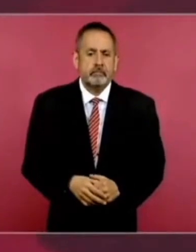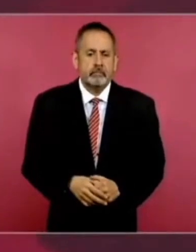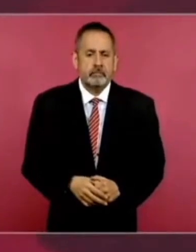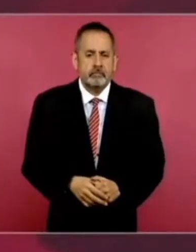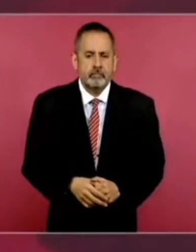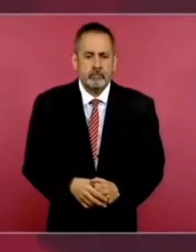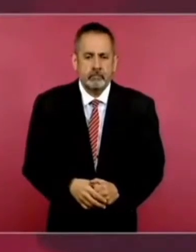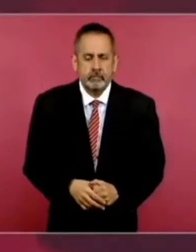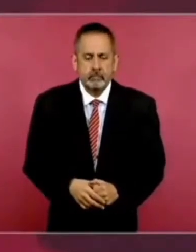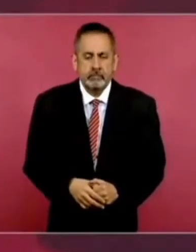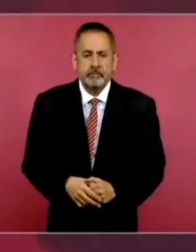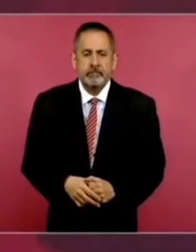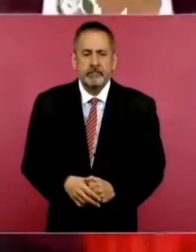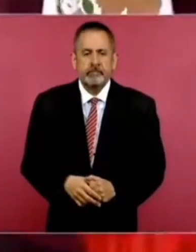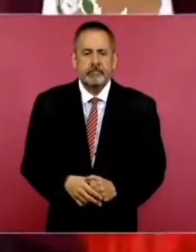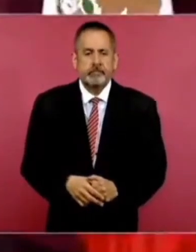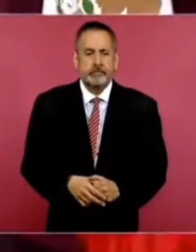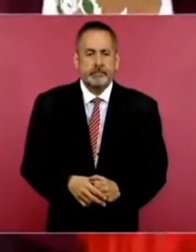No